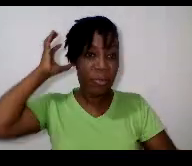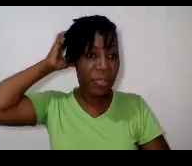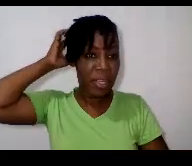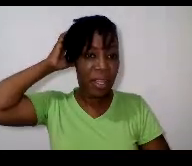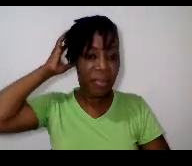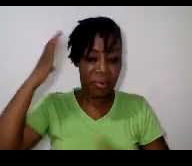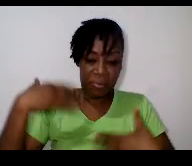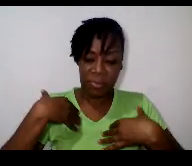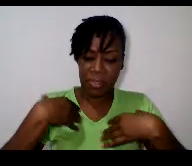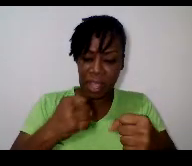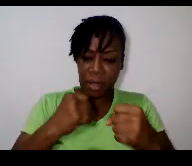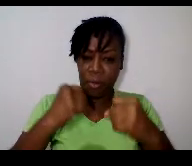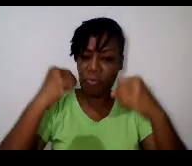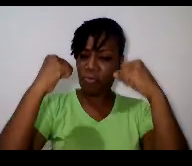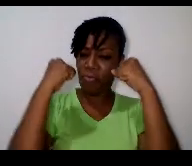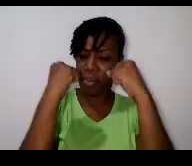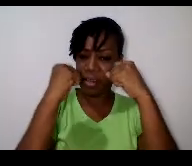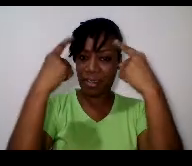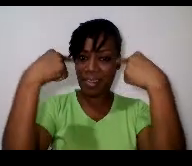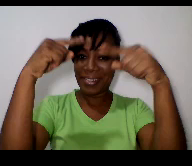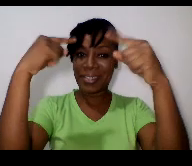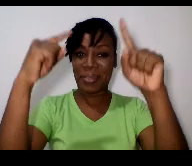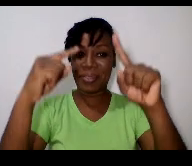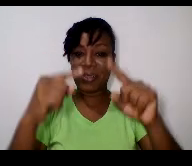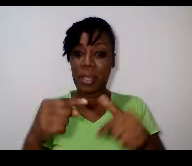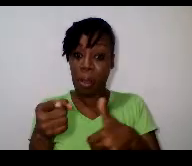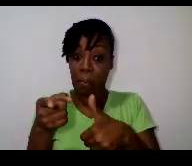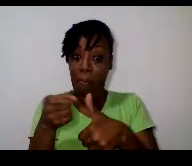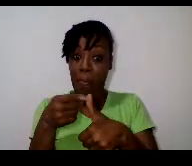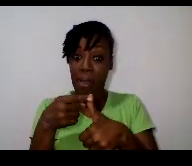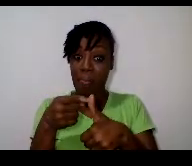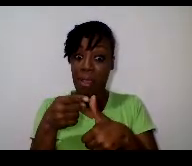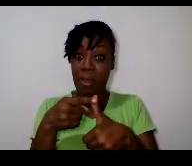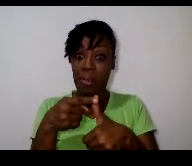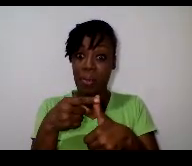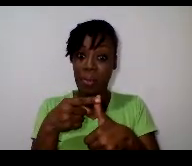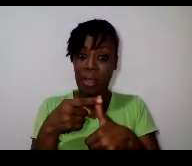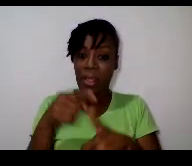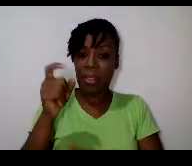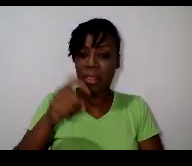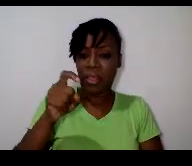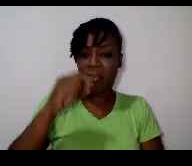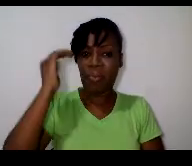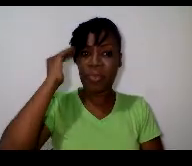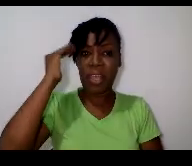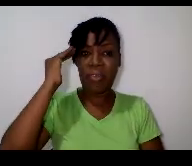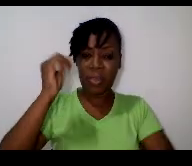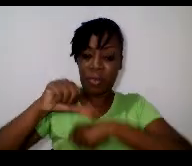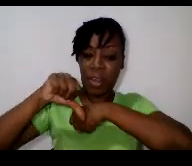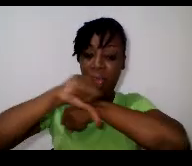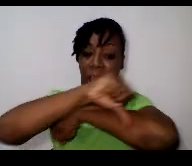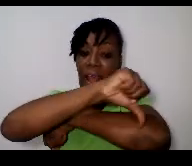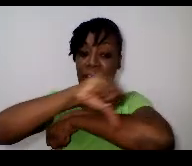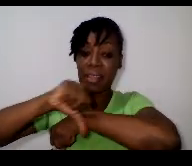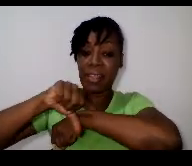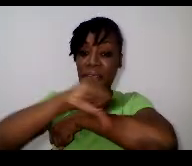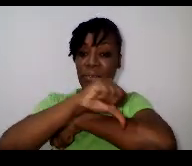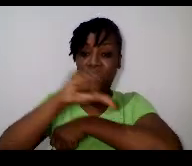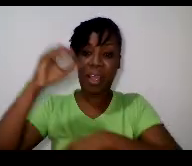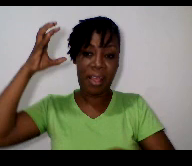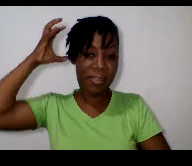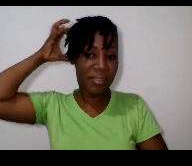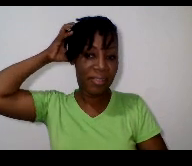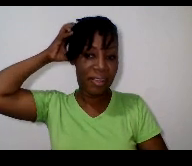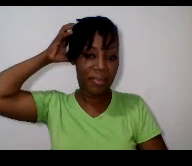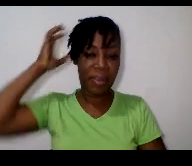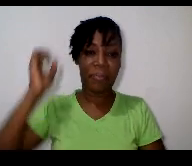exitoso? Lo primero que debemos de hacer es que vamos a hablar de la arquitectura cerebral. ¿Qué quiere decir esto?